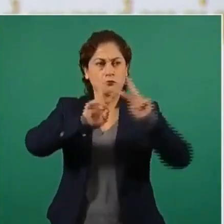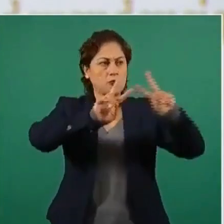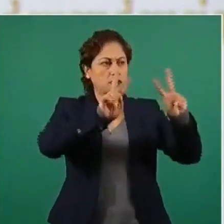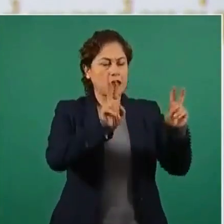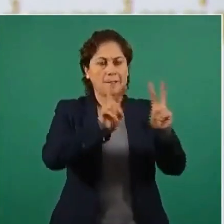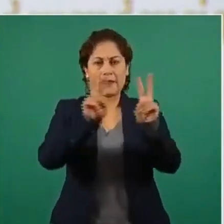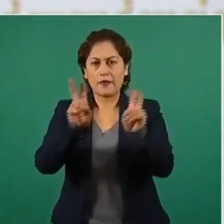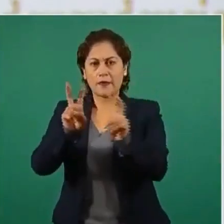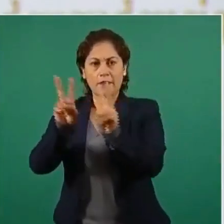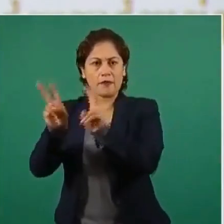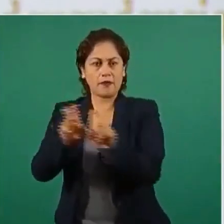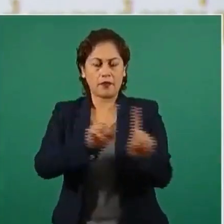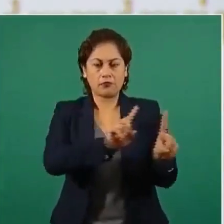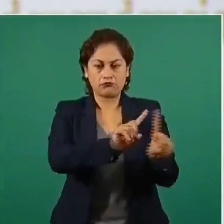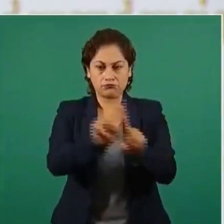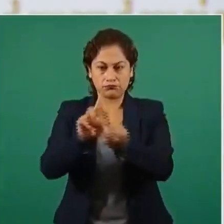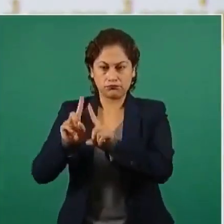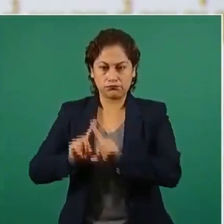de